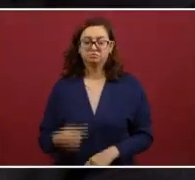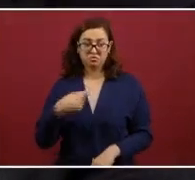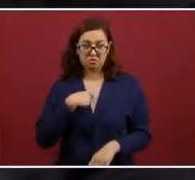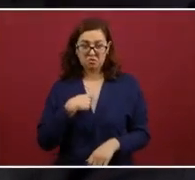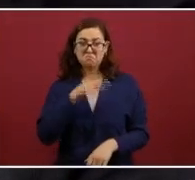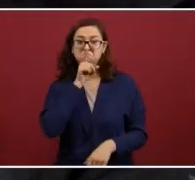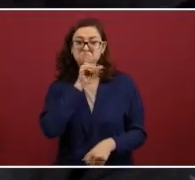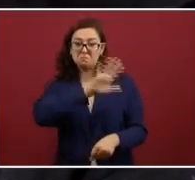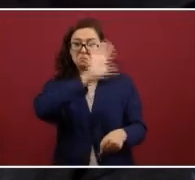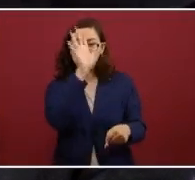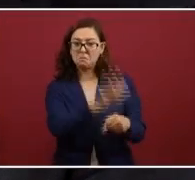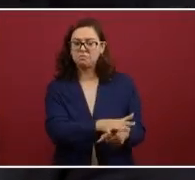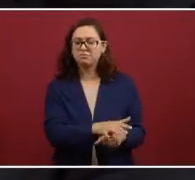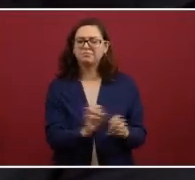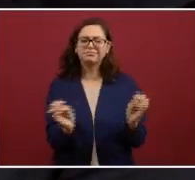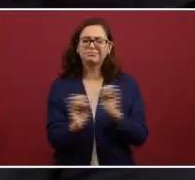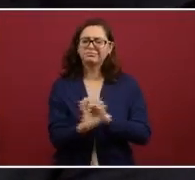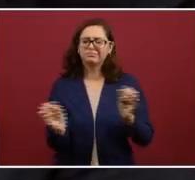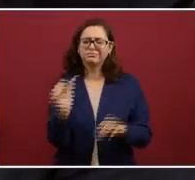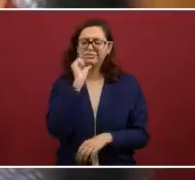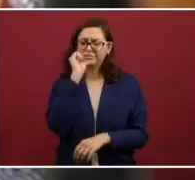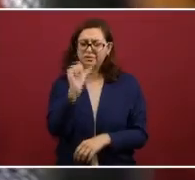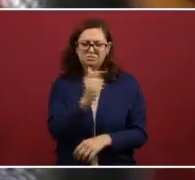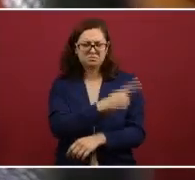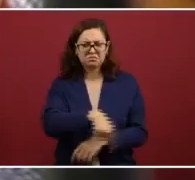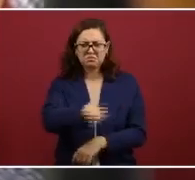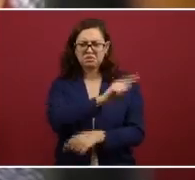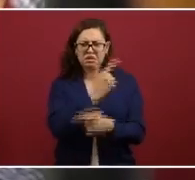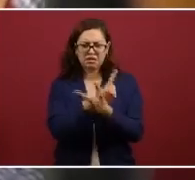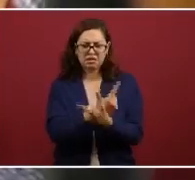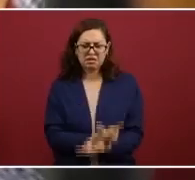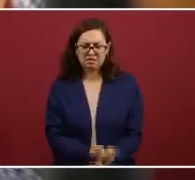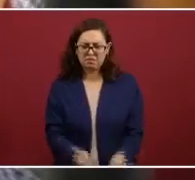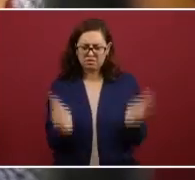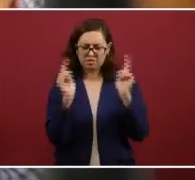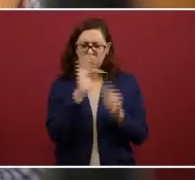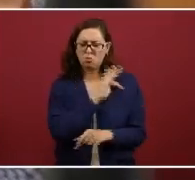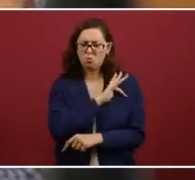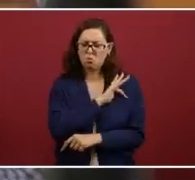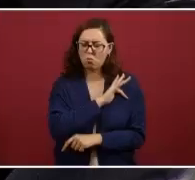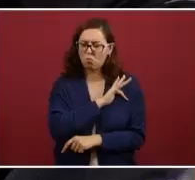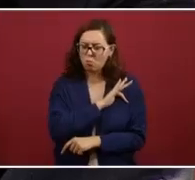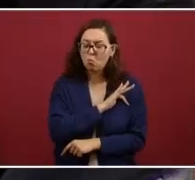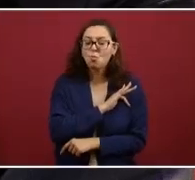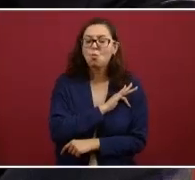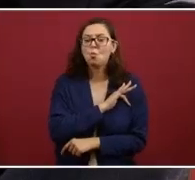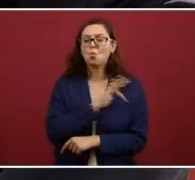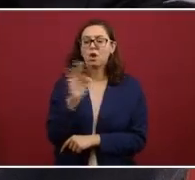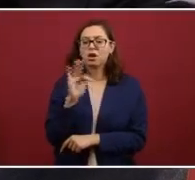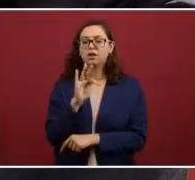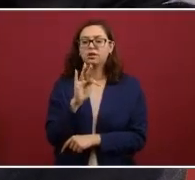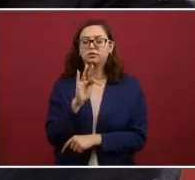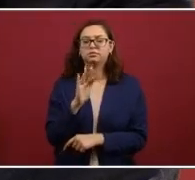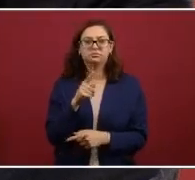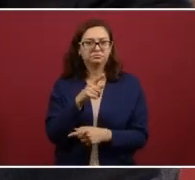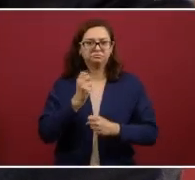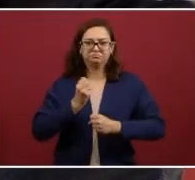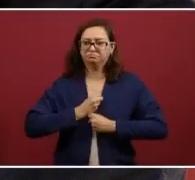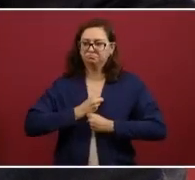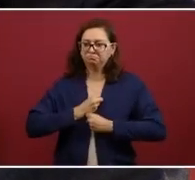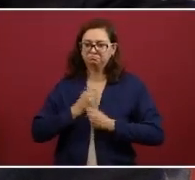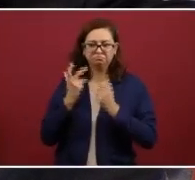censura, no se va a limitar a nadie su derecho de